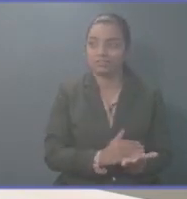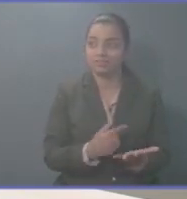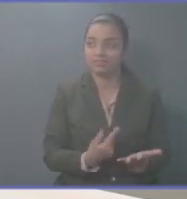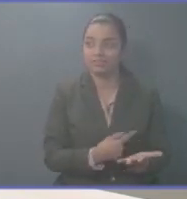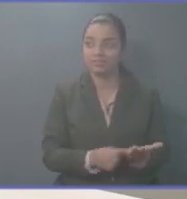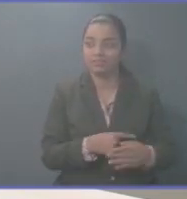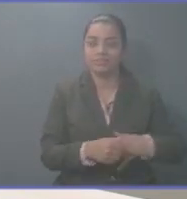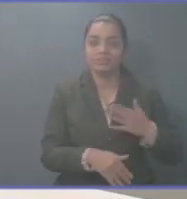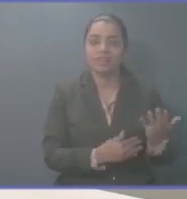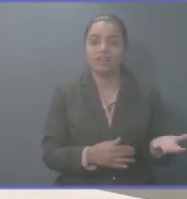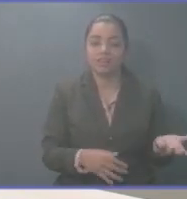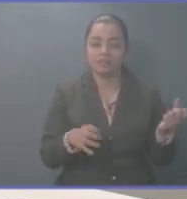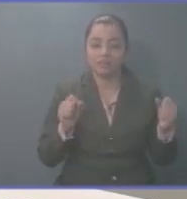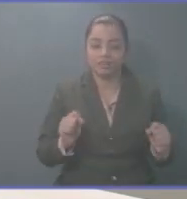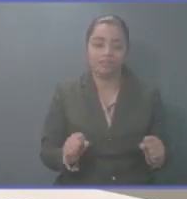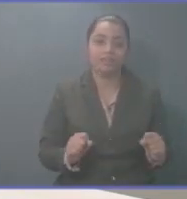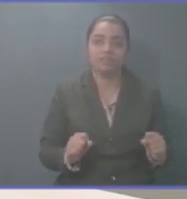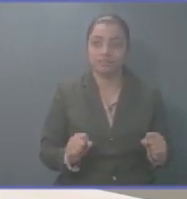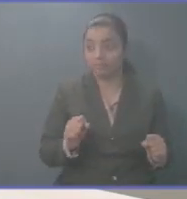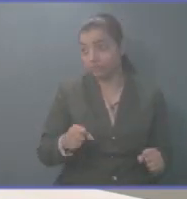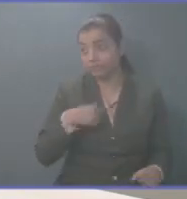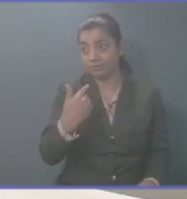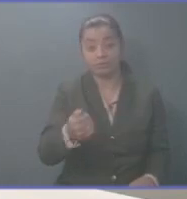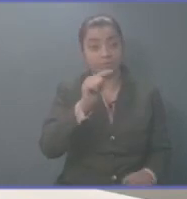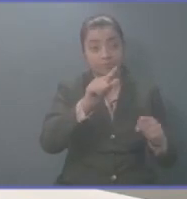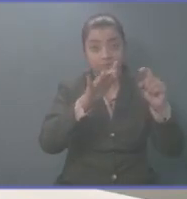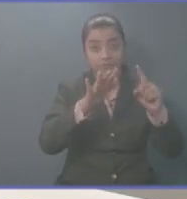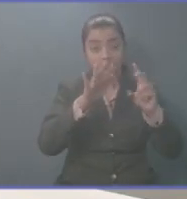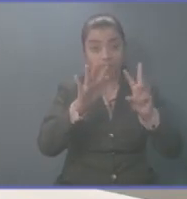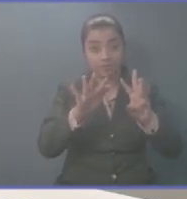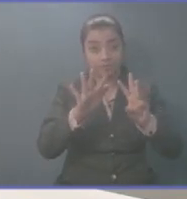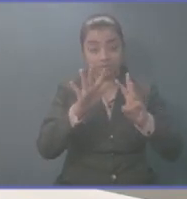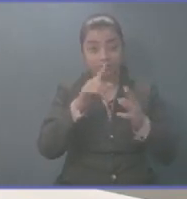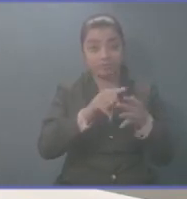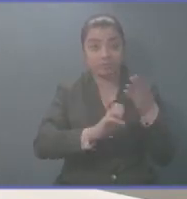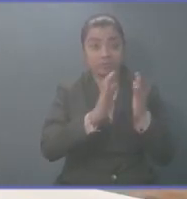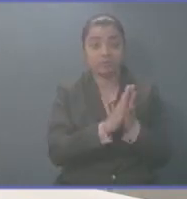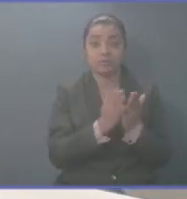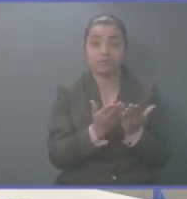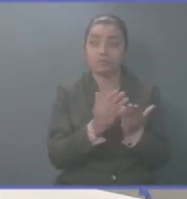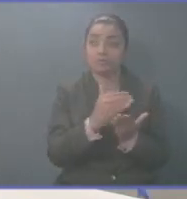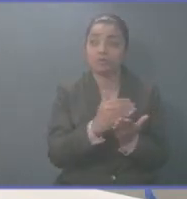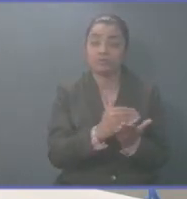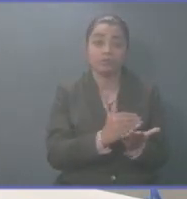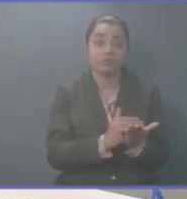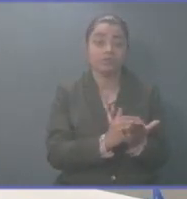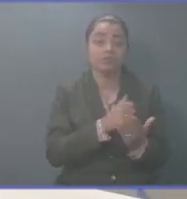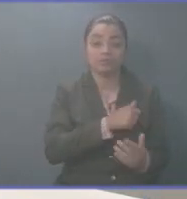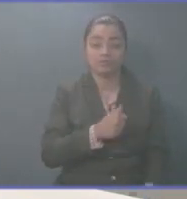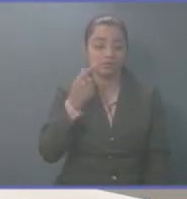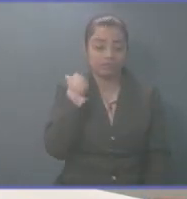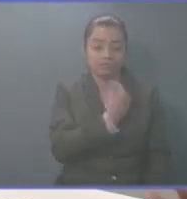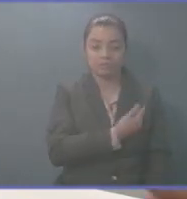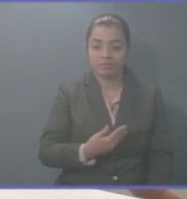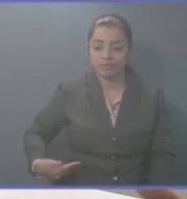no abonan en nada. El artículo 168 de la Constitución, en el numeral 3, cuando habla de las funciones del presidente de